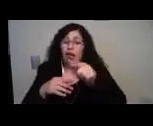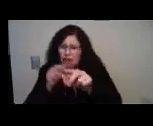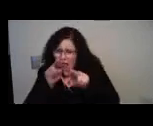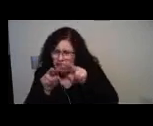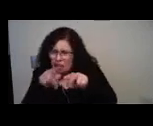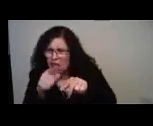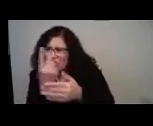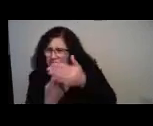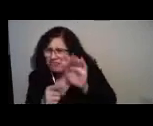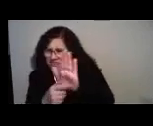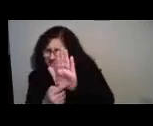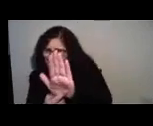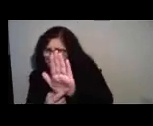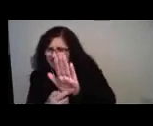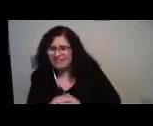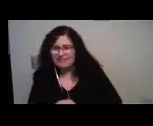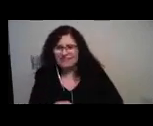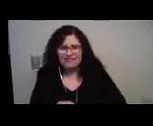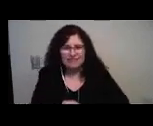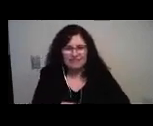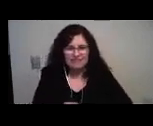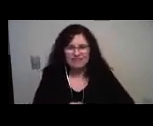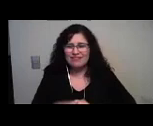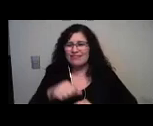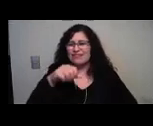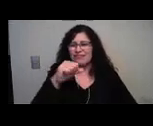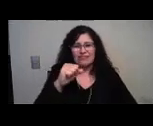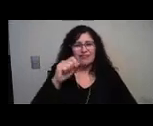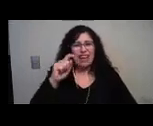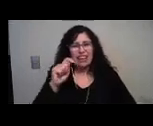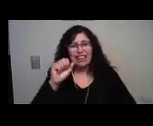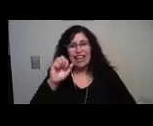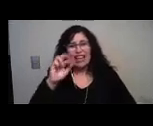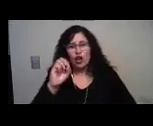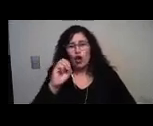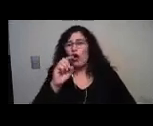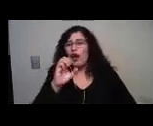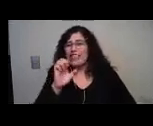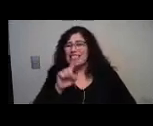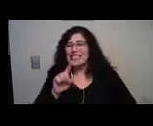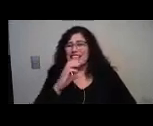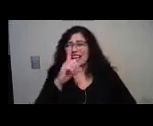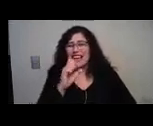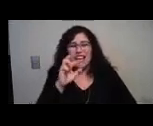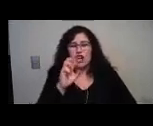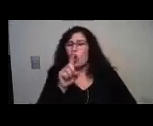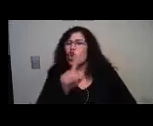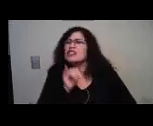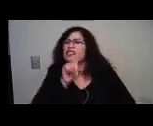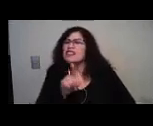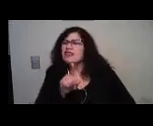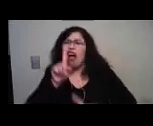tiene que ver con la arteriosclerosis, ¿cierto? Que en general se habla mucho sobre esto, pero no siempre se logra entender,